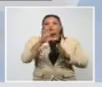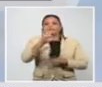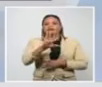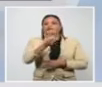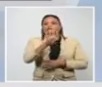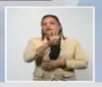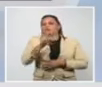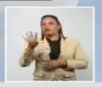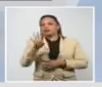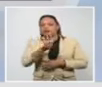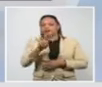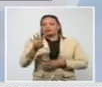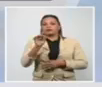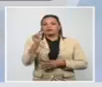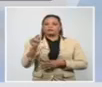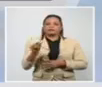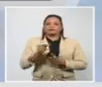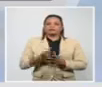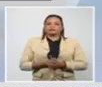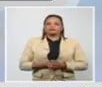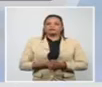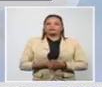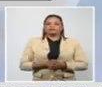estos momentos, también elevada,